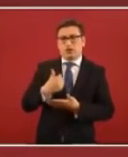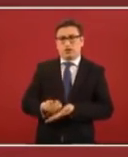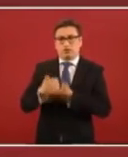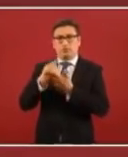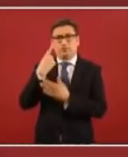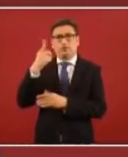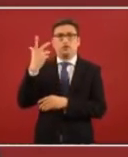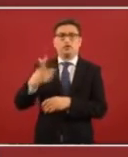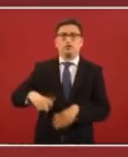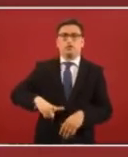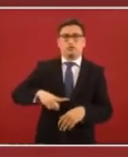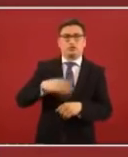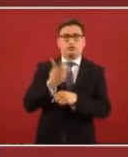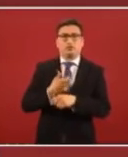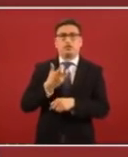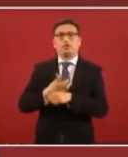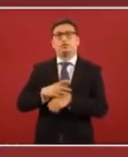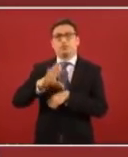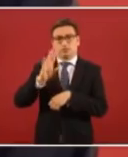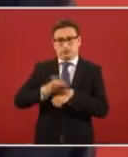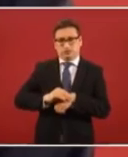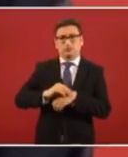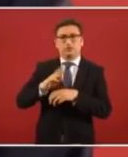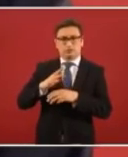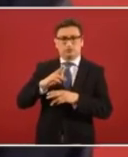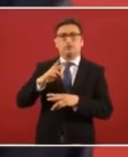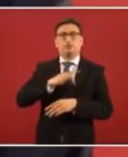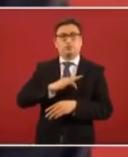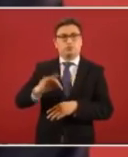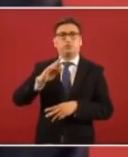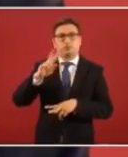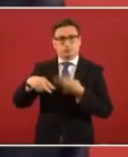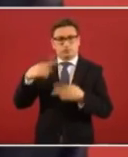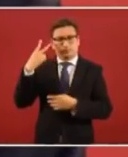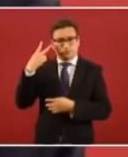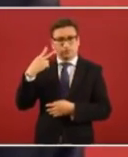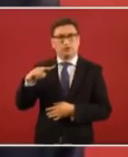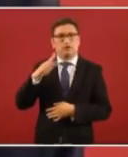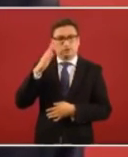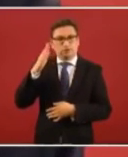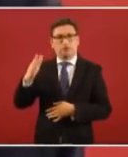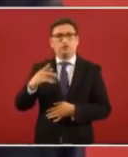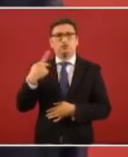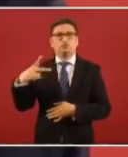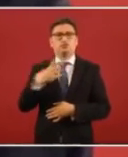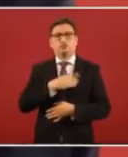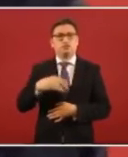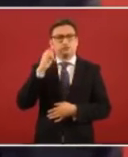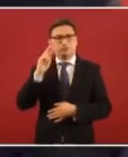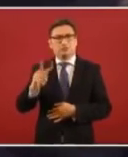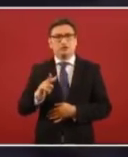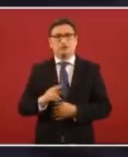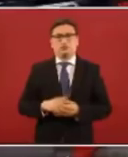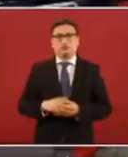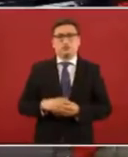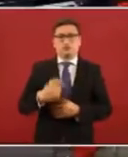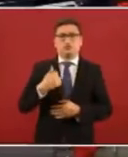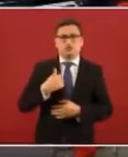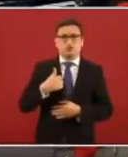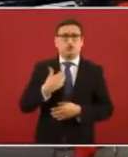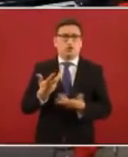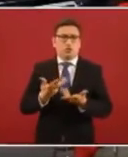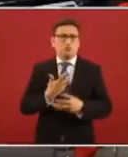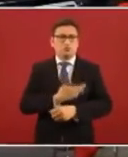Estados Unidos le permita viajar para ver a su hijo, y voy a hacer el